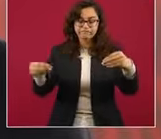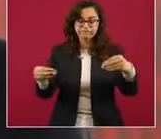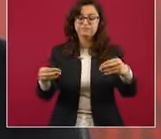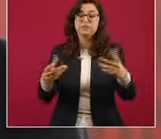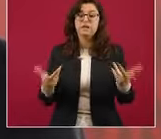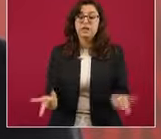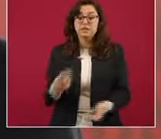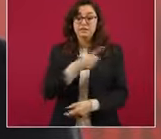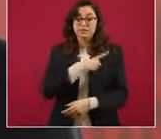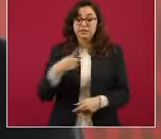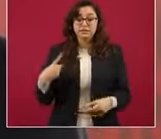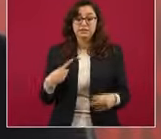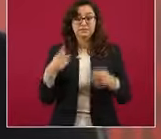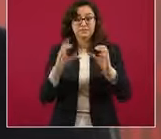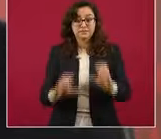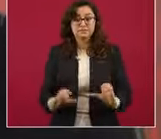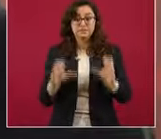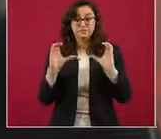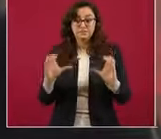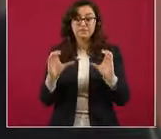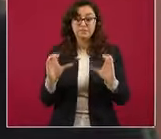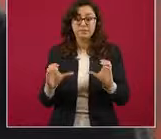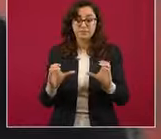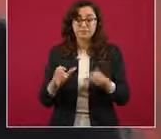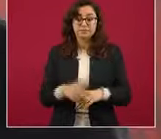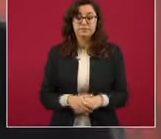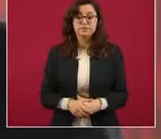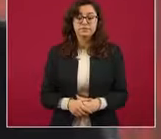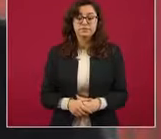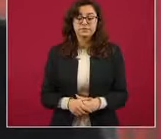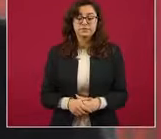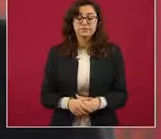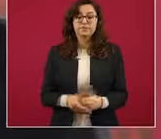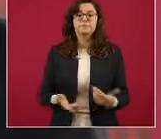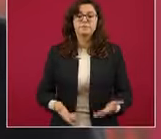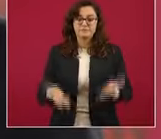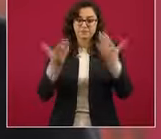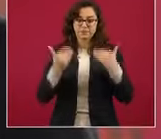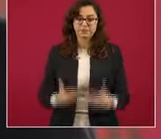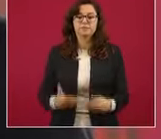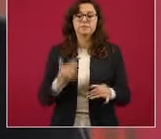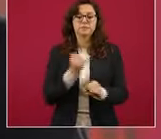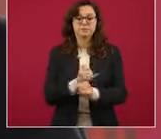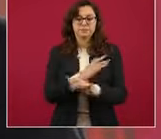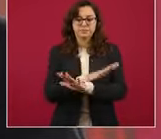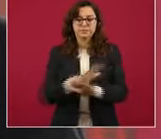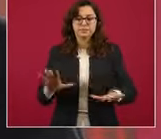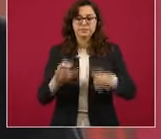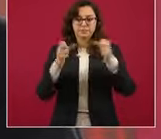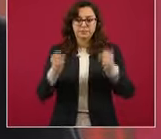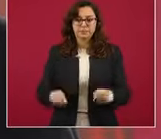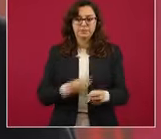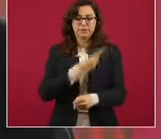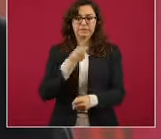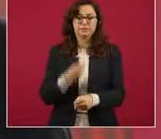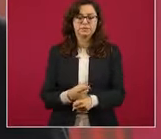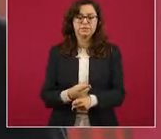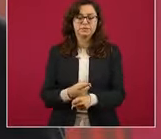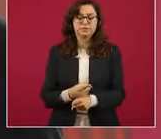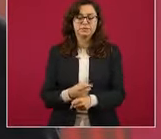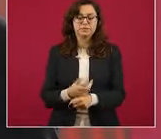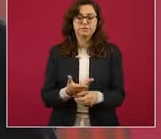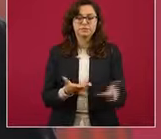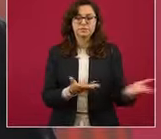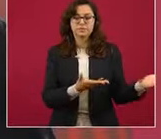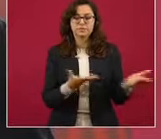que cuidarnos. Bueno, entonces vamos ahora al informe sobre seguridad y le dejo